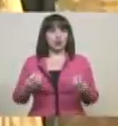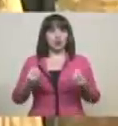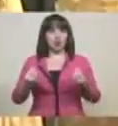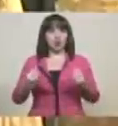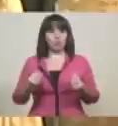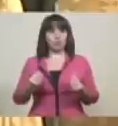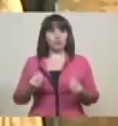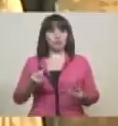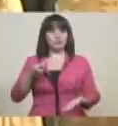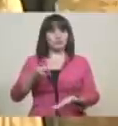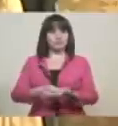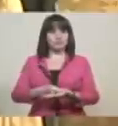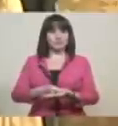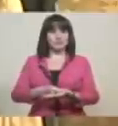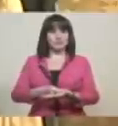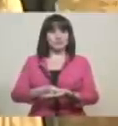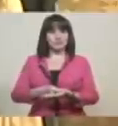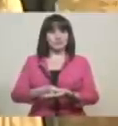país, todos.